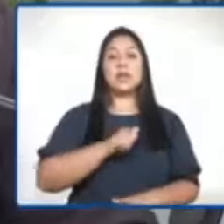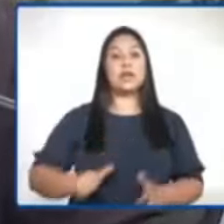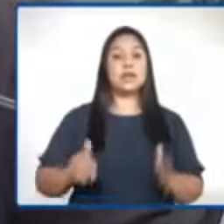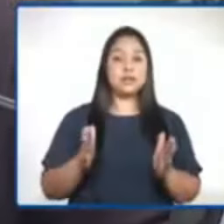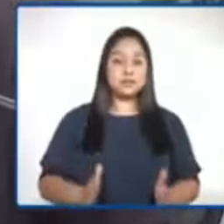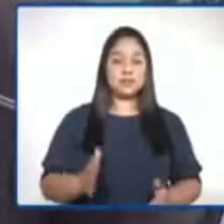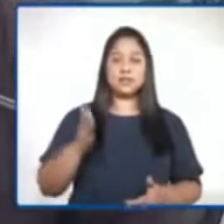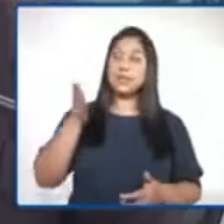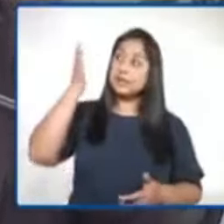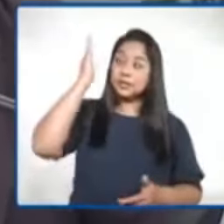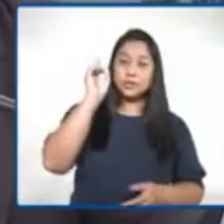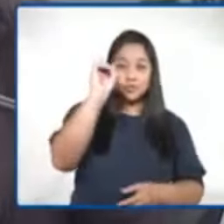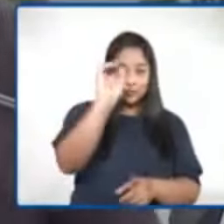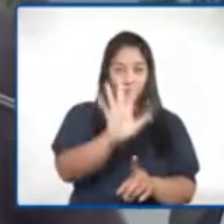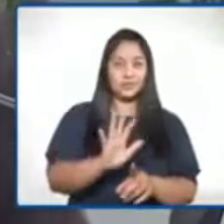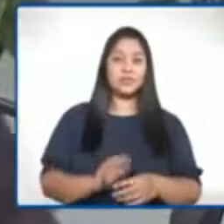Que el Señor me los bendiga.